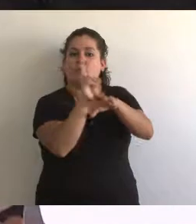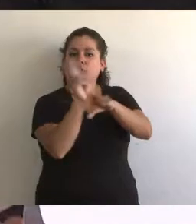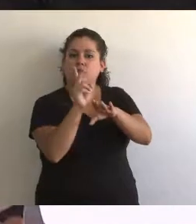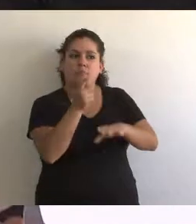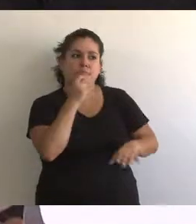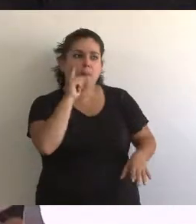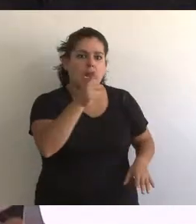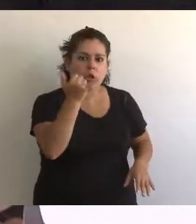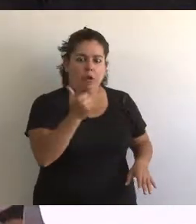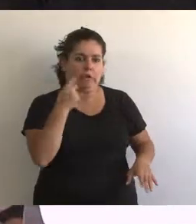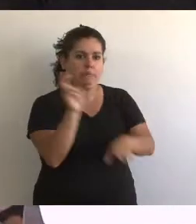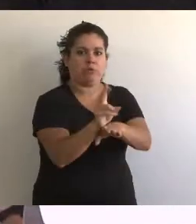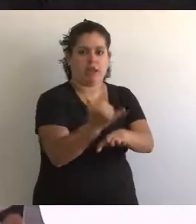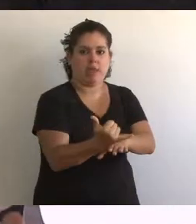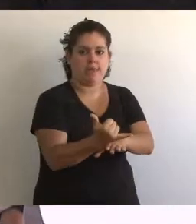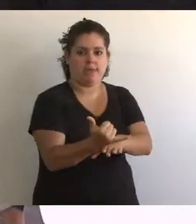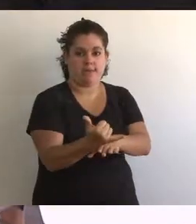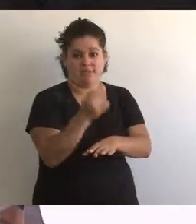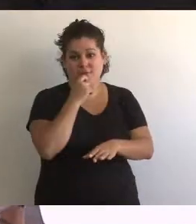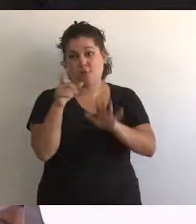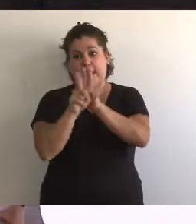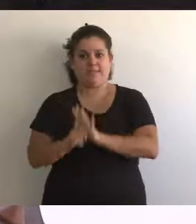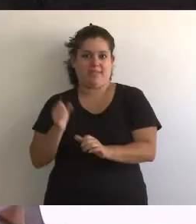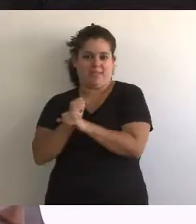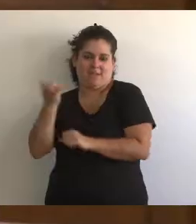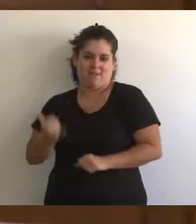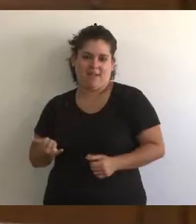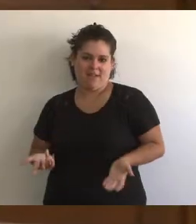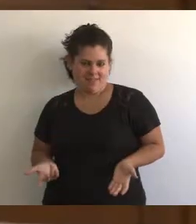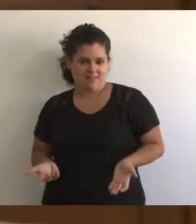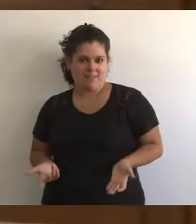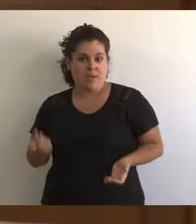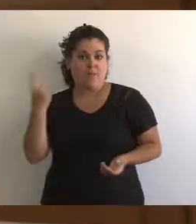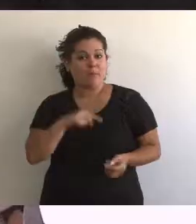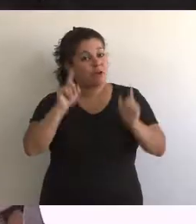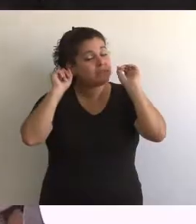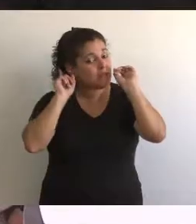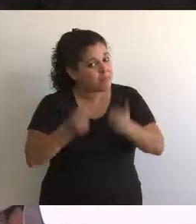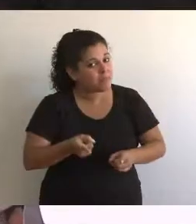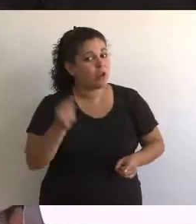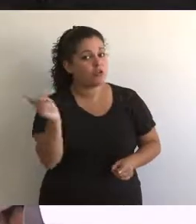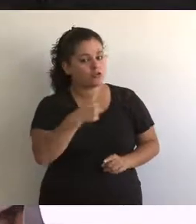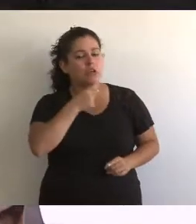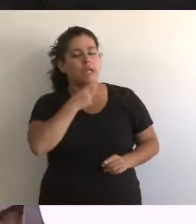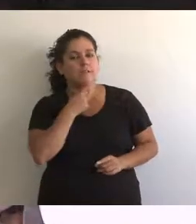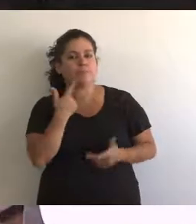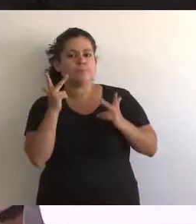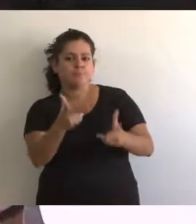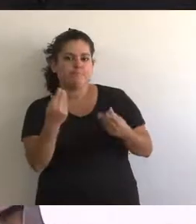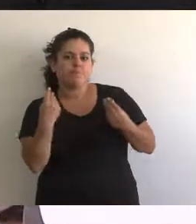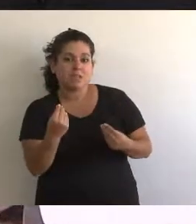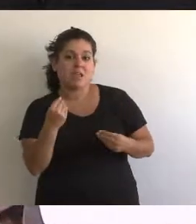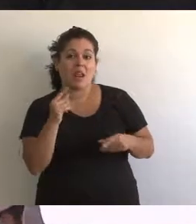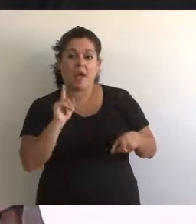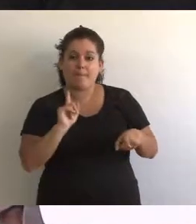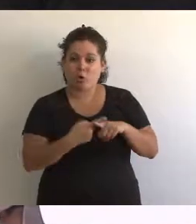en condiciones de riesgo las tiene hoy en las leyes laborales. Pero además, creo que nosotros lo que queremos indicar con